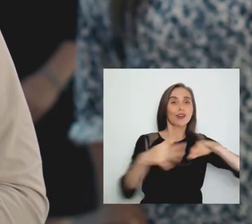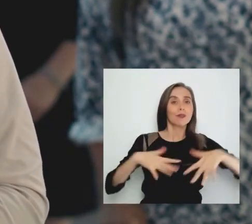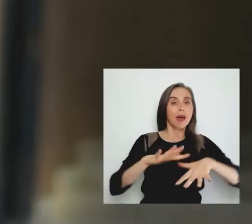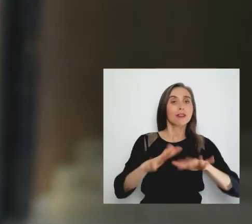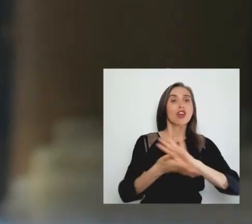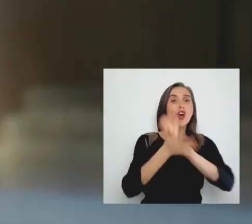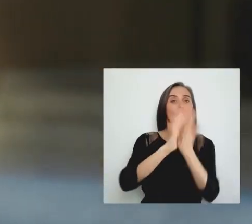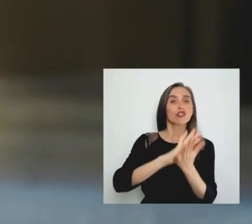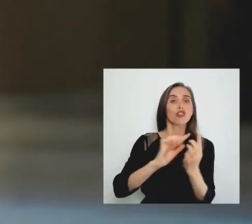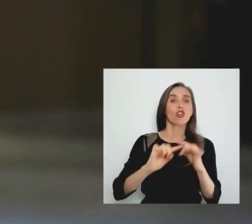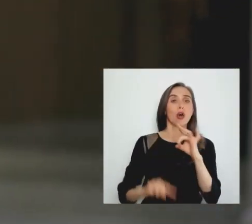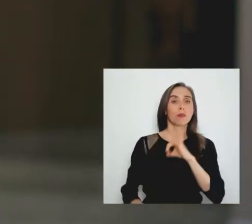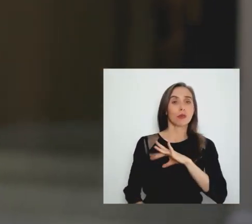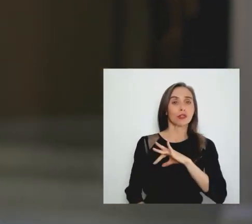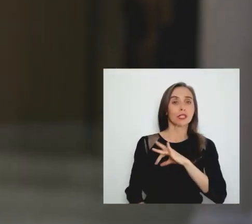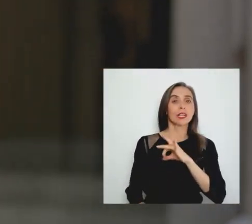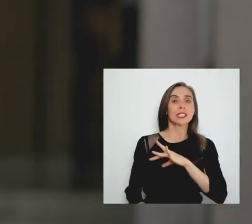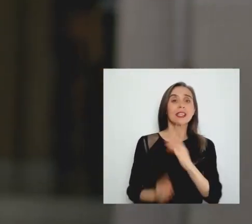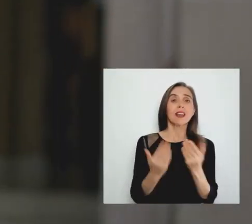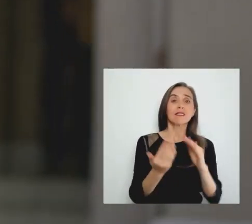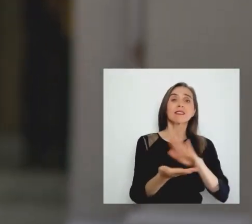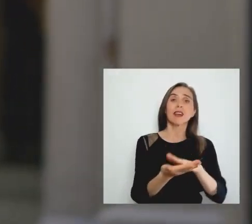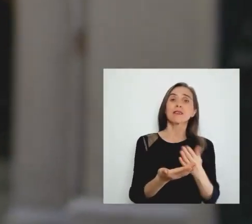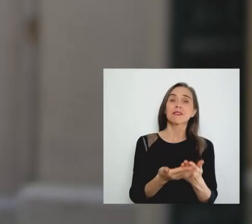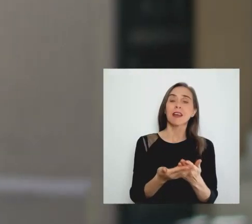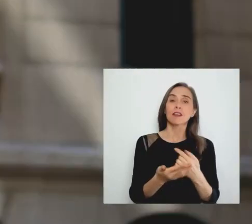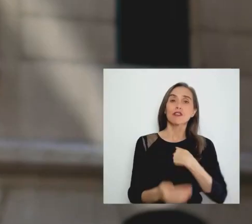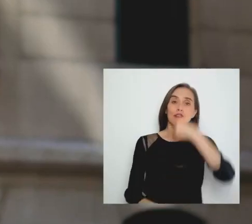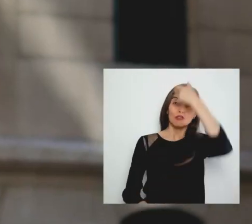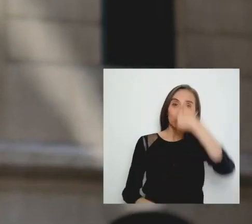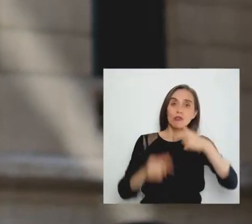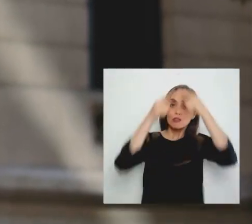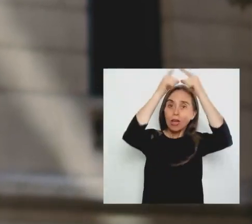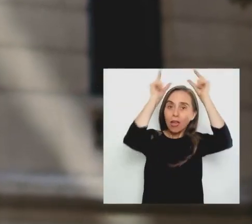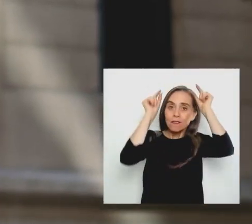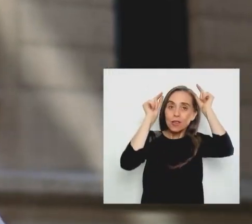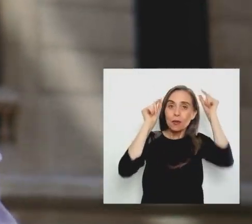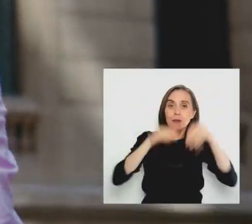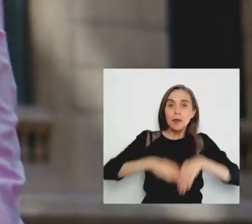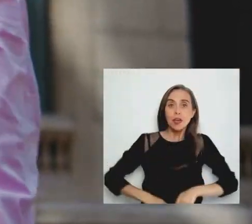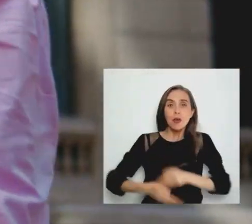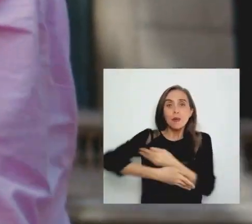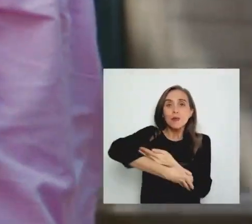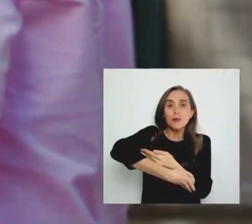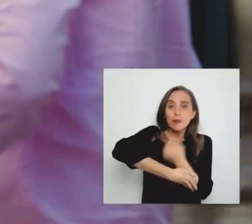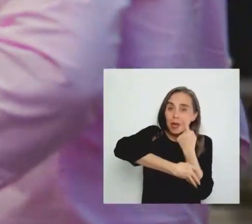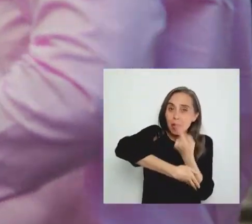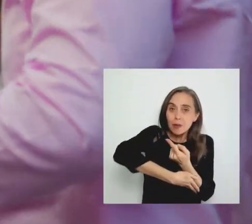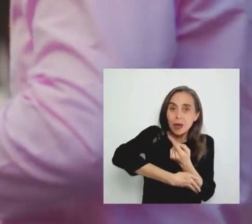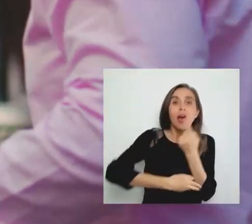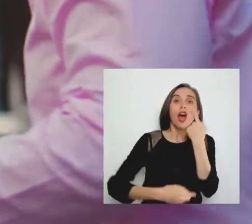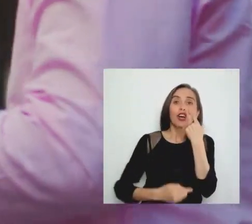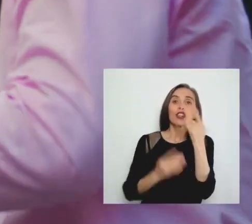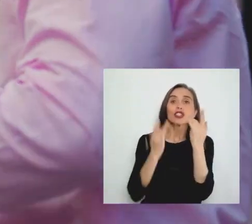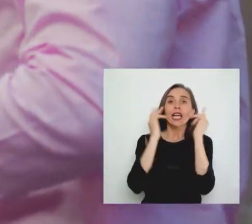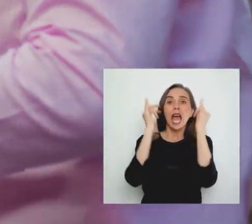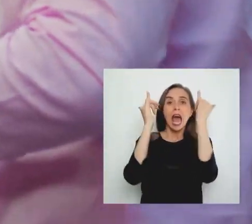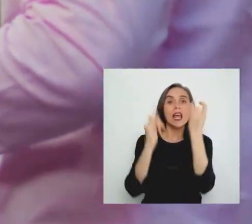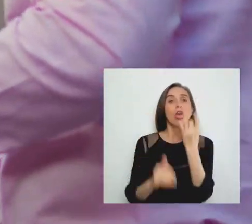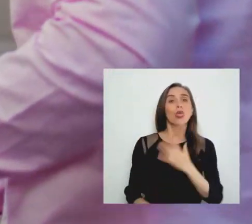todo por Chile Chile necesita sanar como enfermera y matrona he conocido Las alegrías